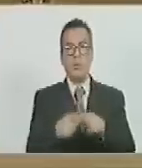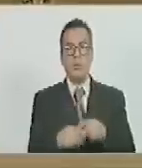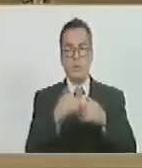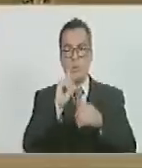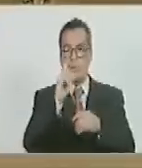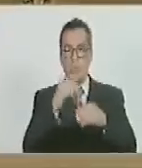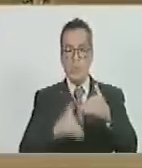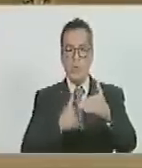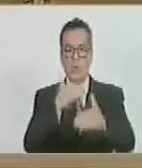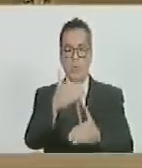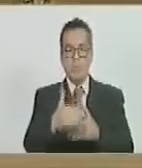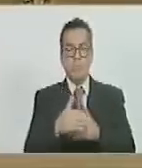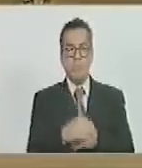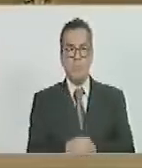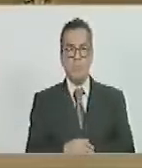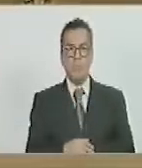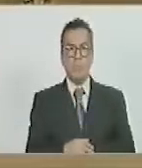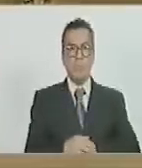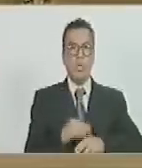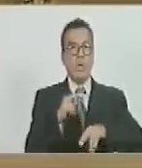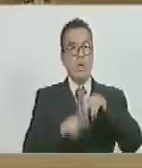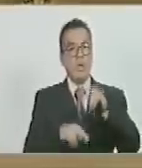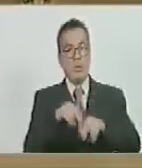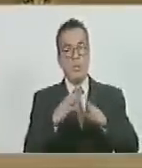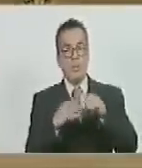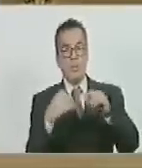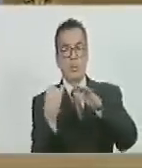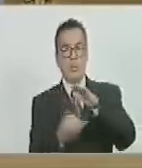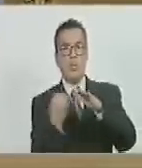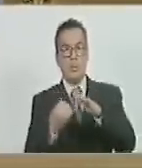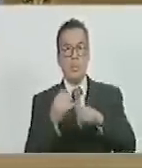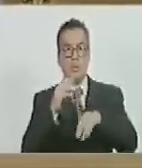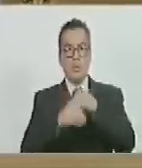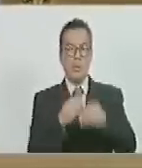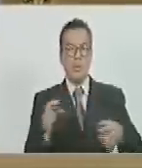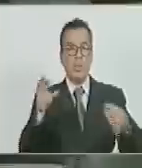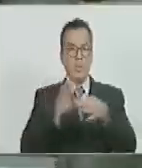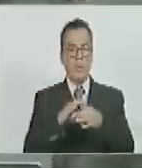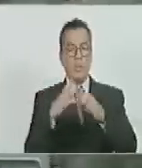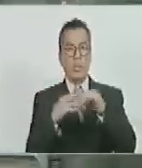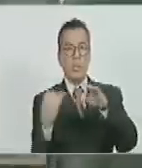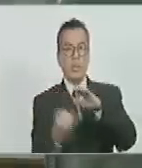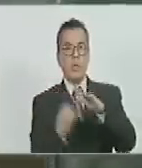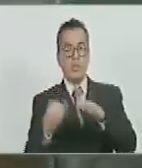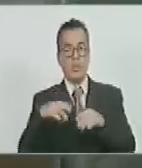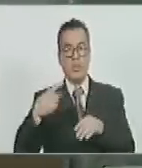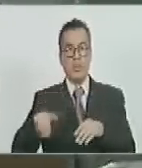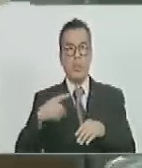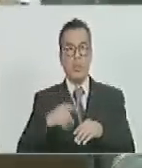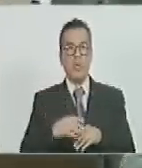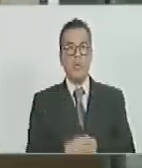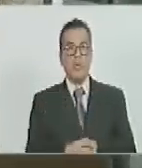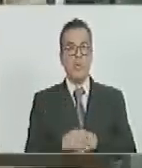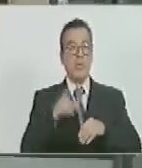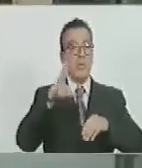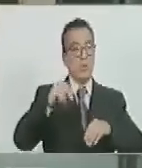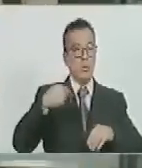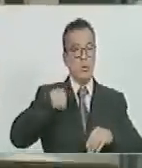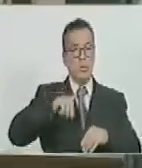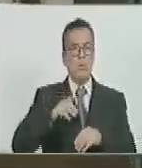paso adelante para conformar las instituciones, para ser parte de las instituciones democráticas, no